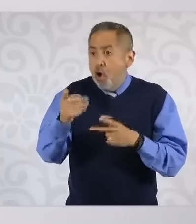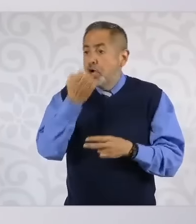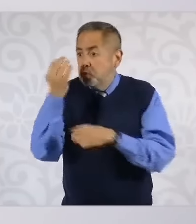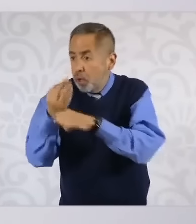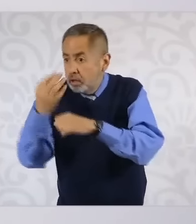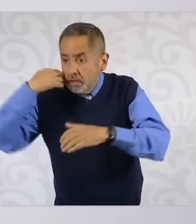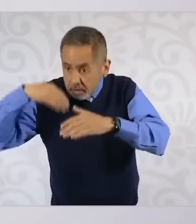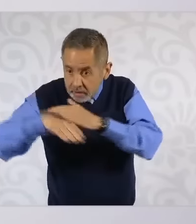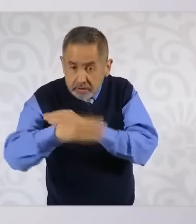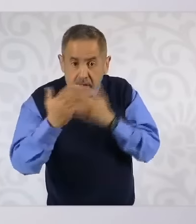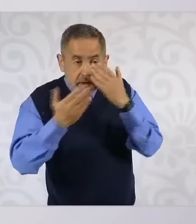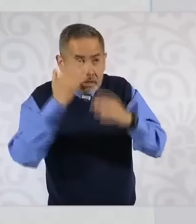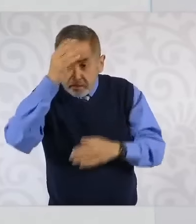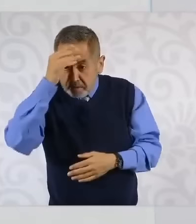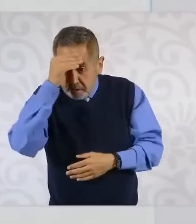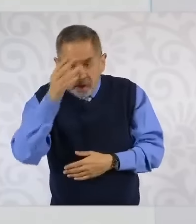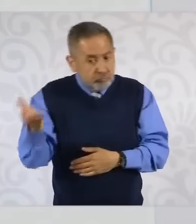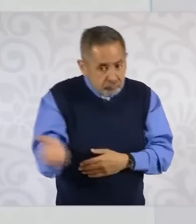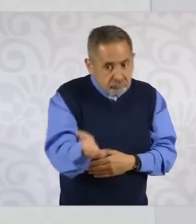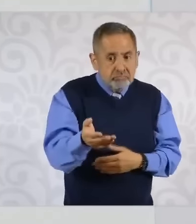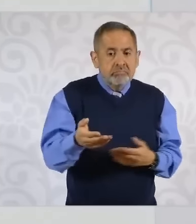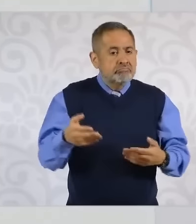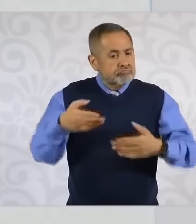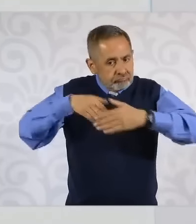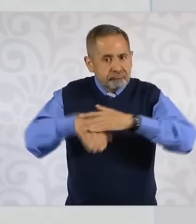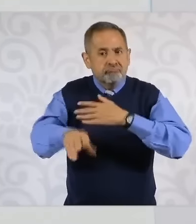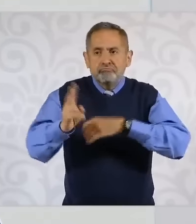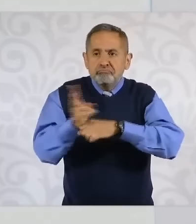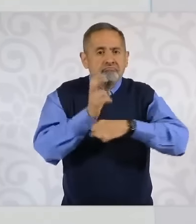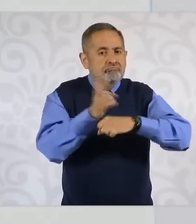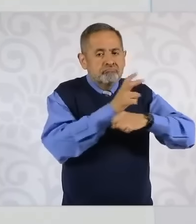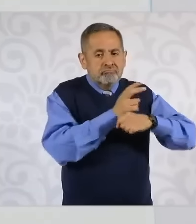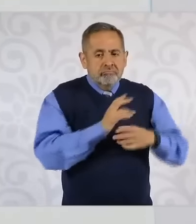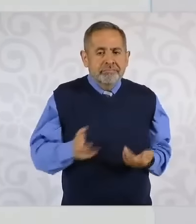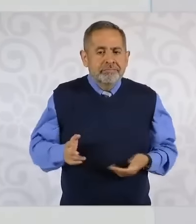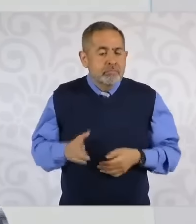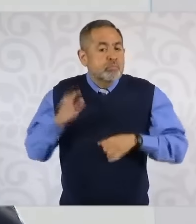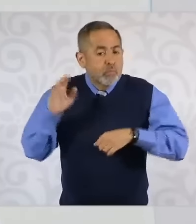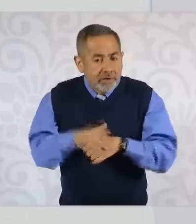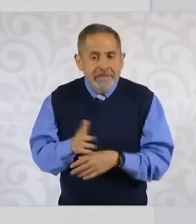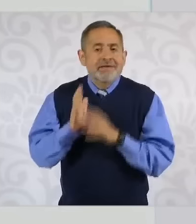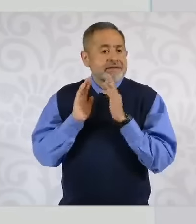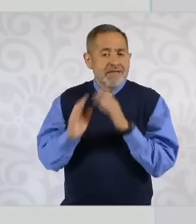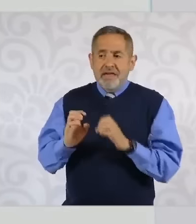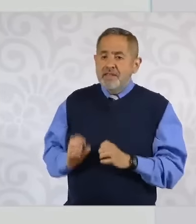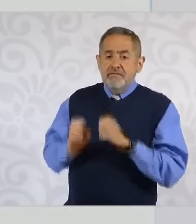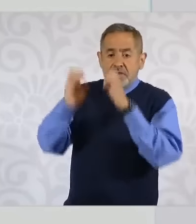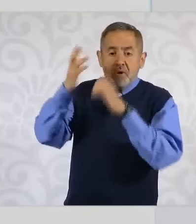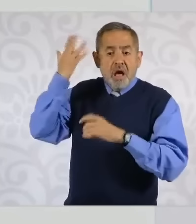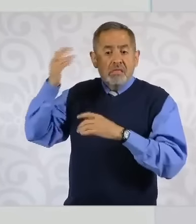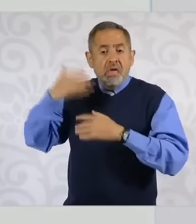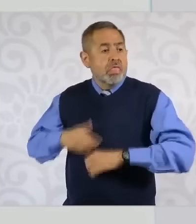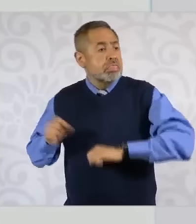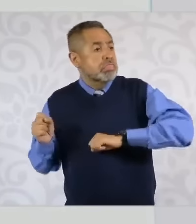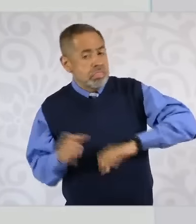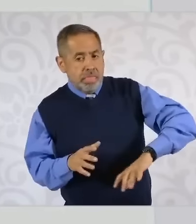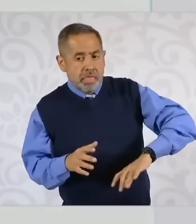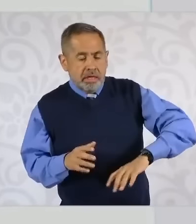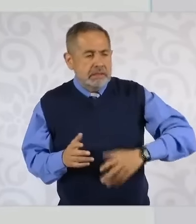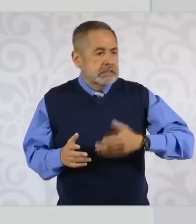para que puedan estudiar. ¿Por qué tenemos esa posibilidad? Pues porque ya hay edificios que están abandonados, que